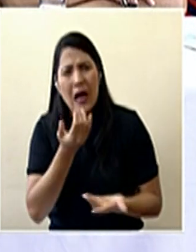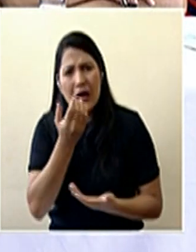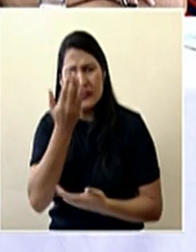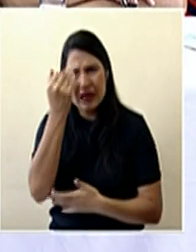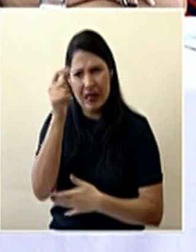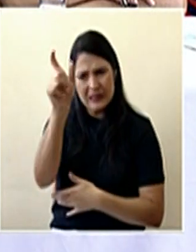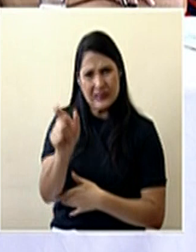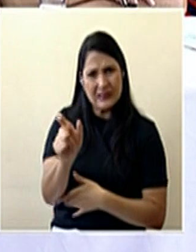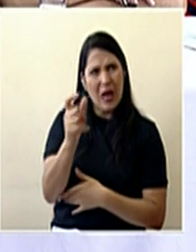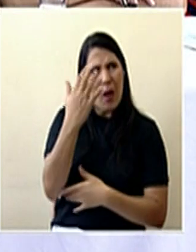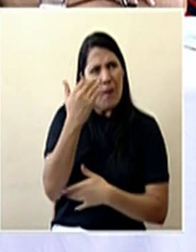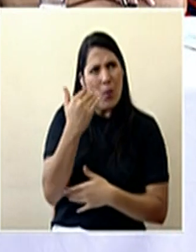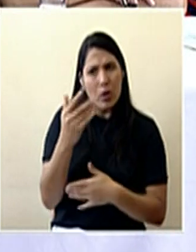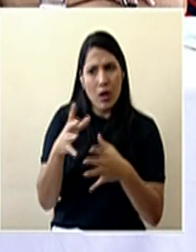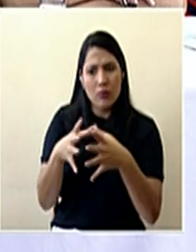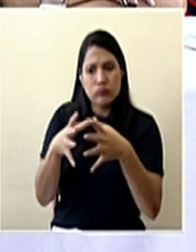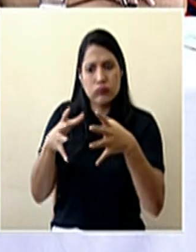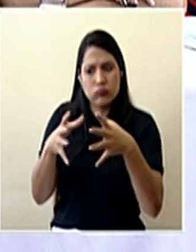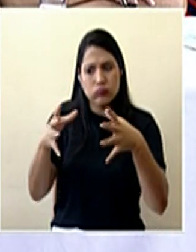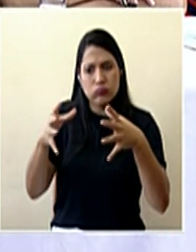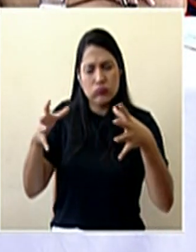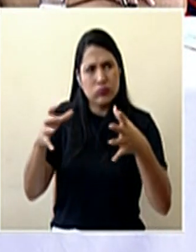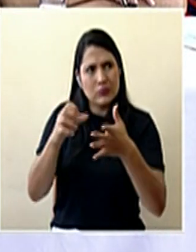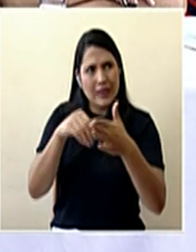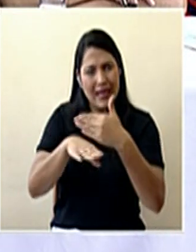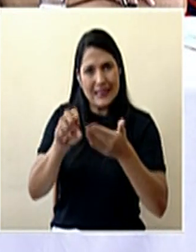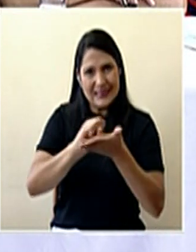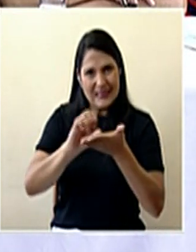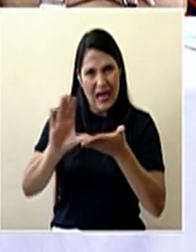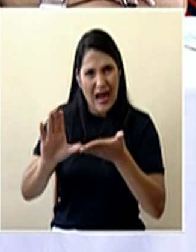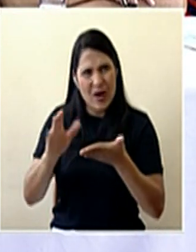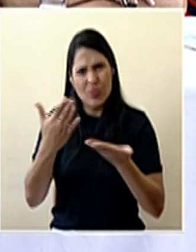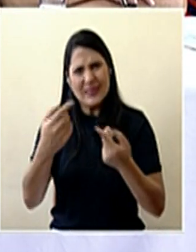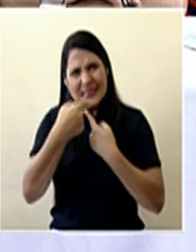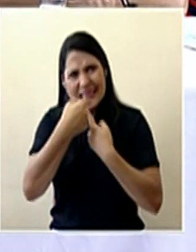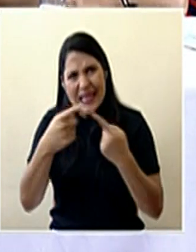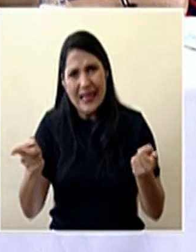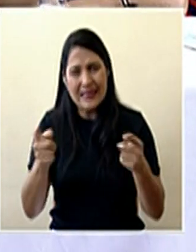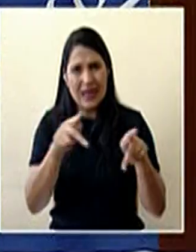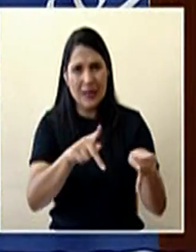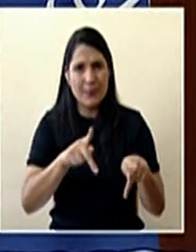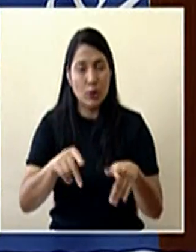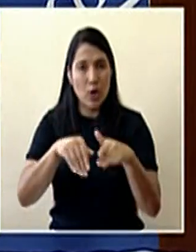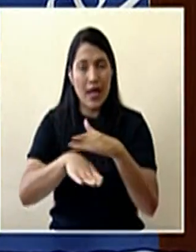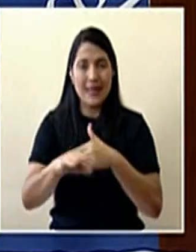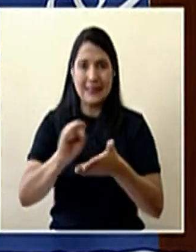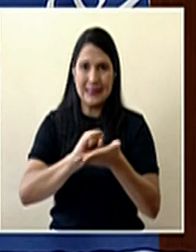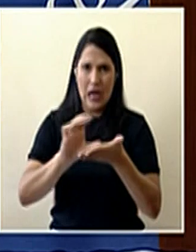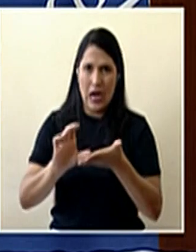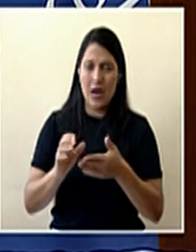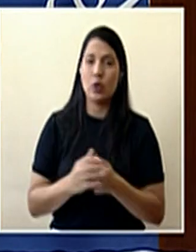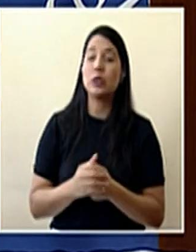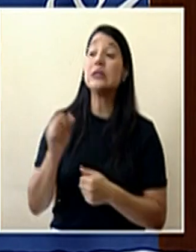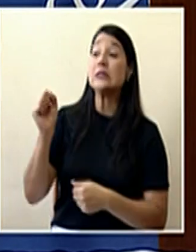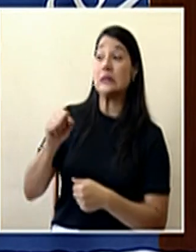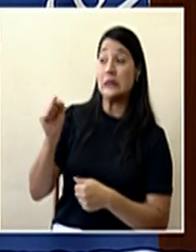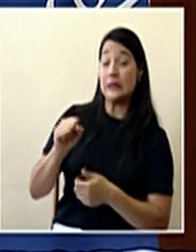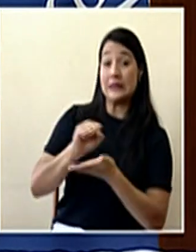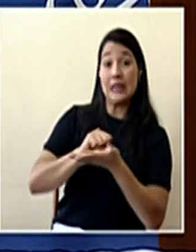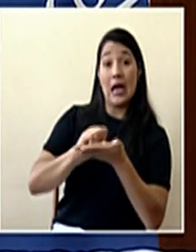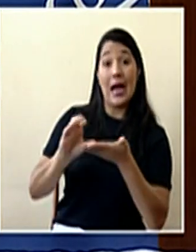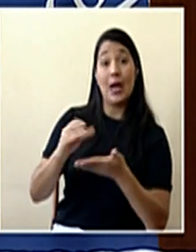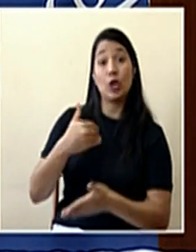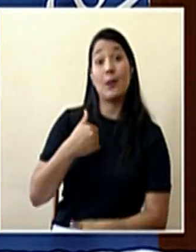vamos viendo que los casos aumentan en esa zona? ¿Y cuál es el mensaje para la población de San Carlos? Sí, en San Carlos tenemos 22